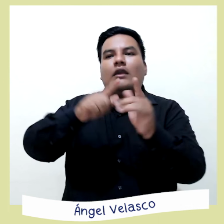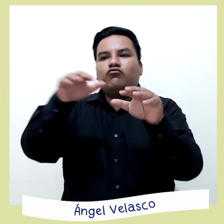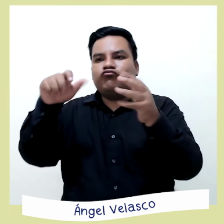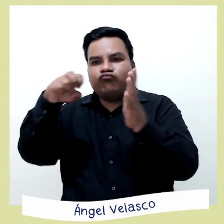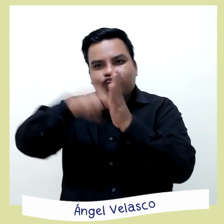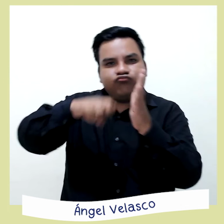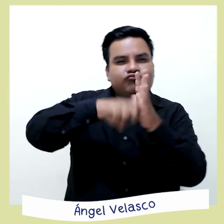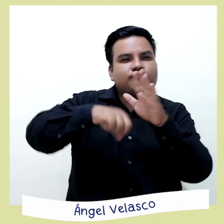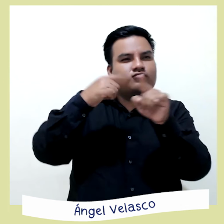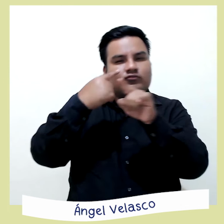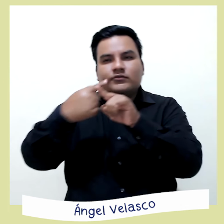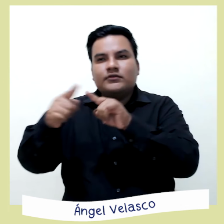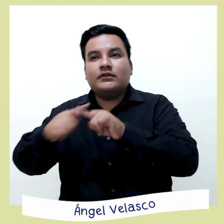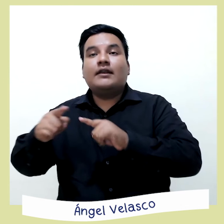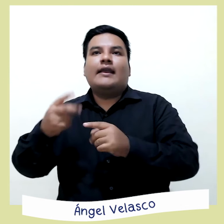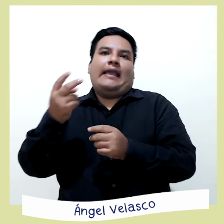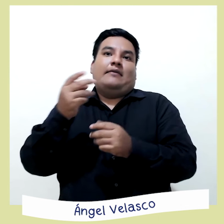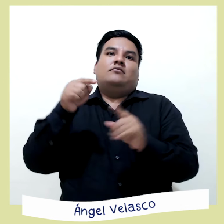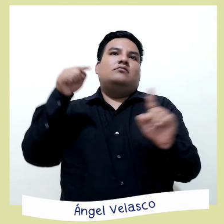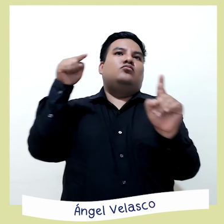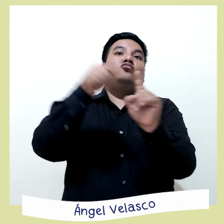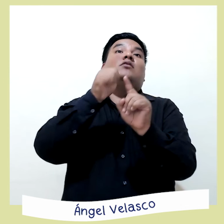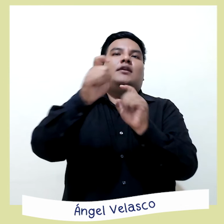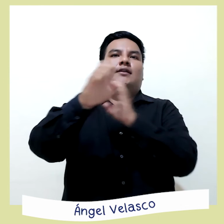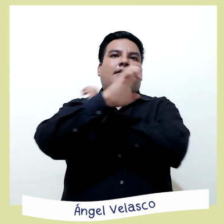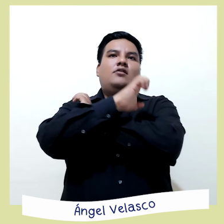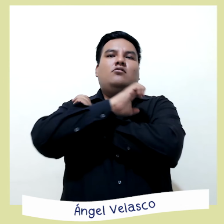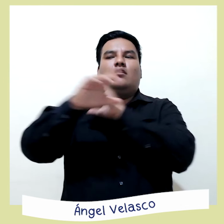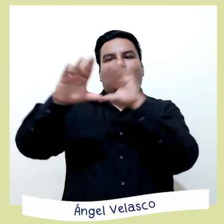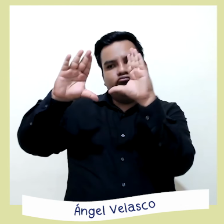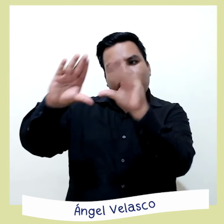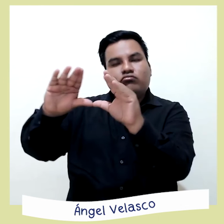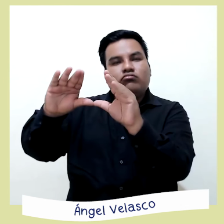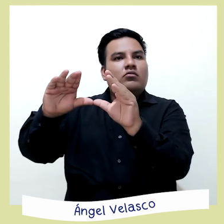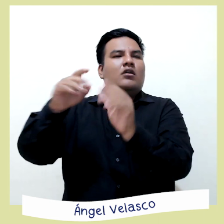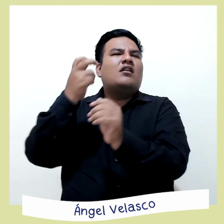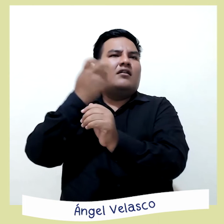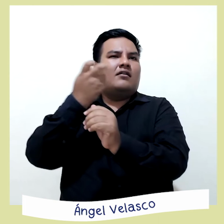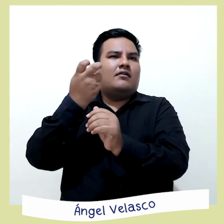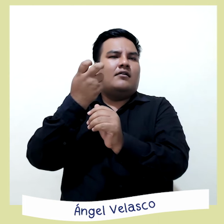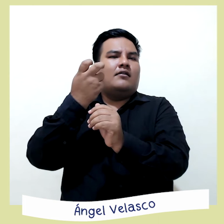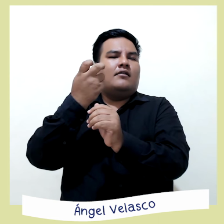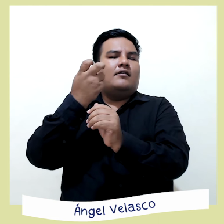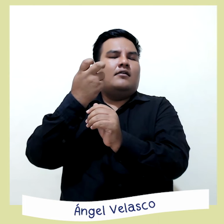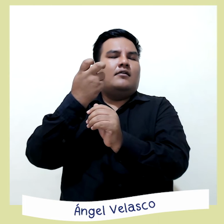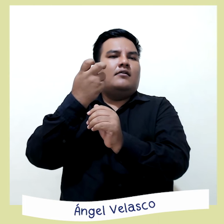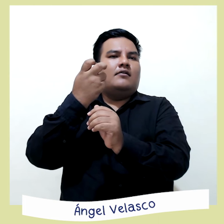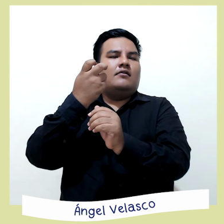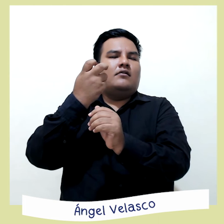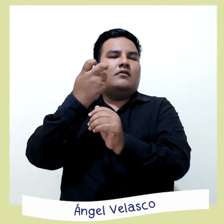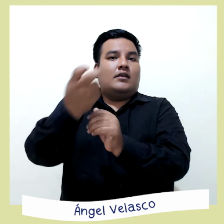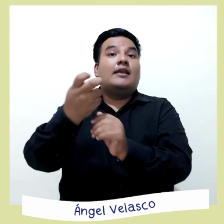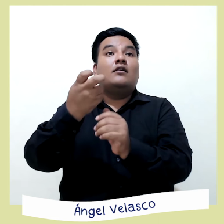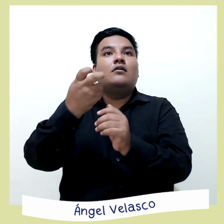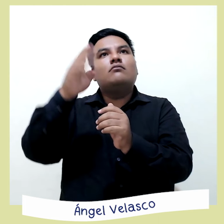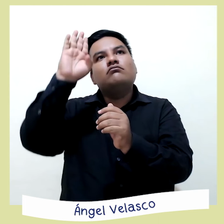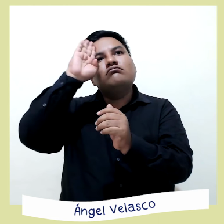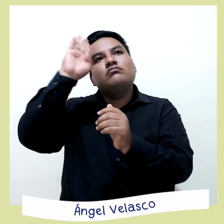pues, más allá de lo que se puede hacer en términos legislativos, están acciones muy concretas en el nivel